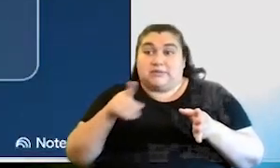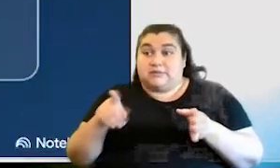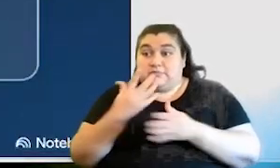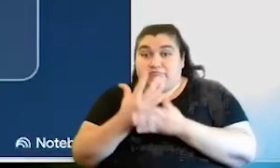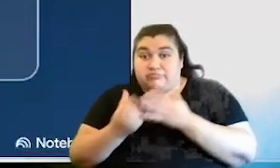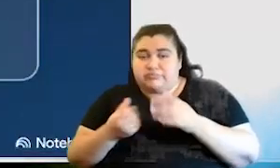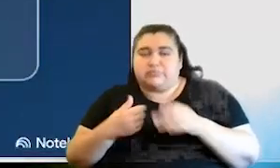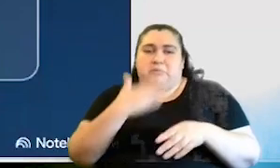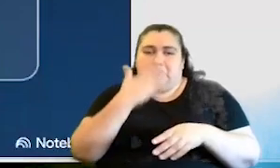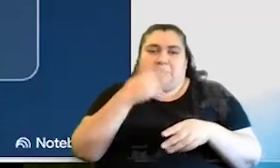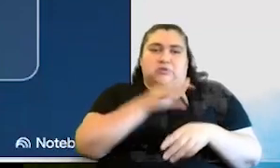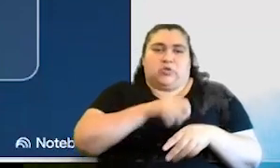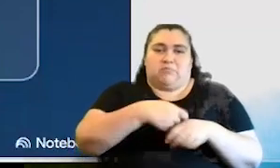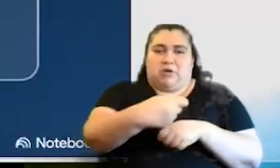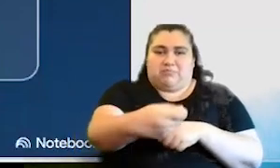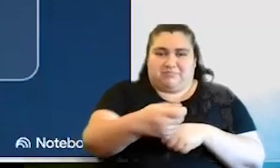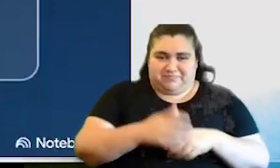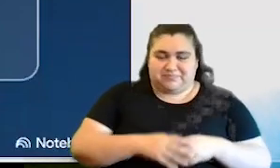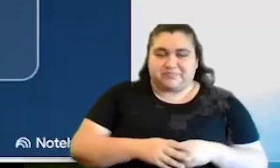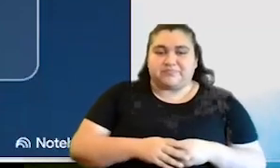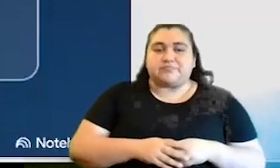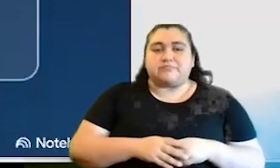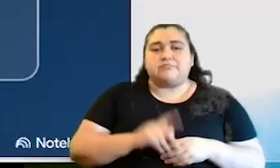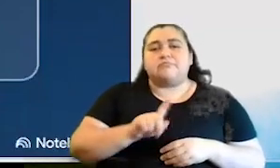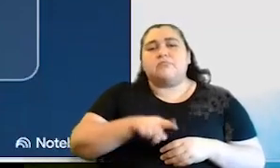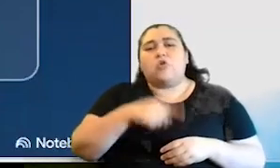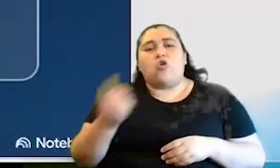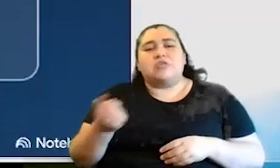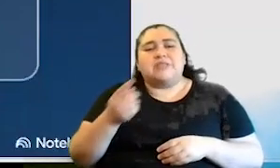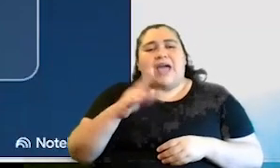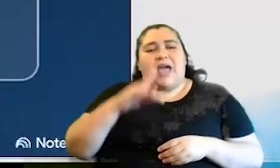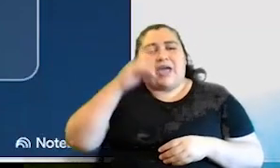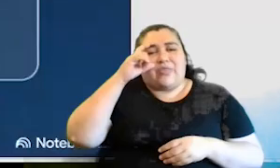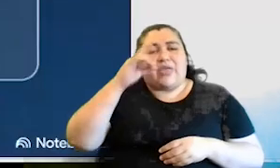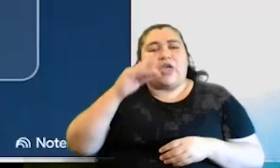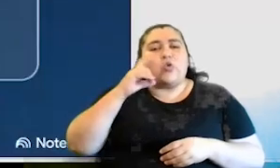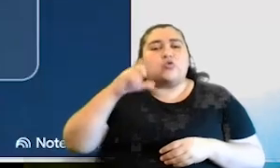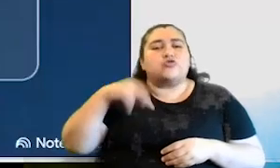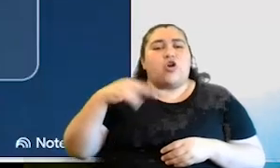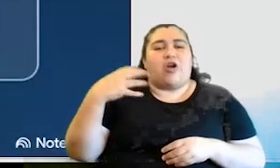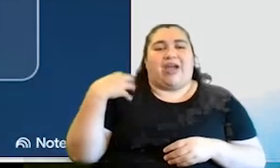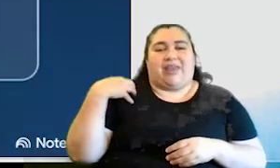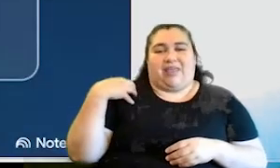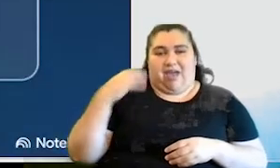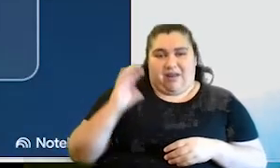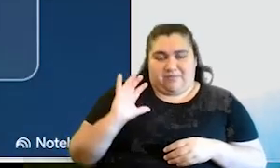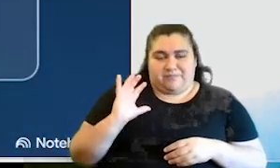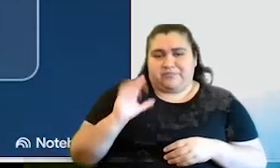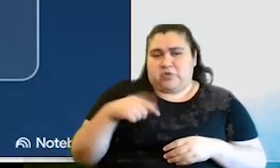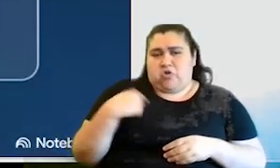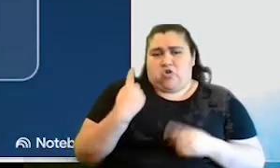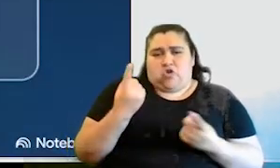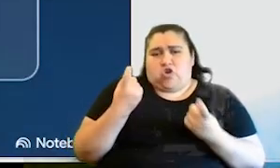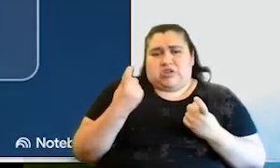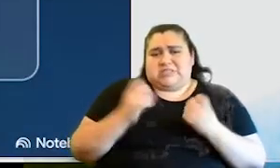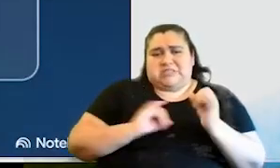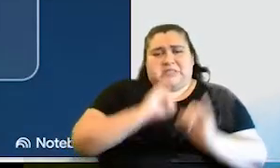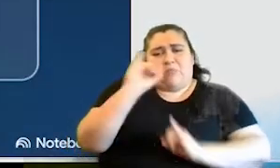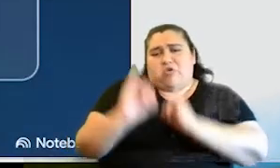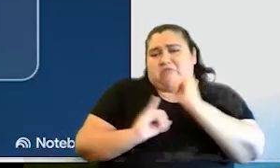Hace un ratito dijimos que había algunas deducciones generales que nosotros no necesitamos